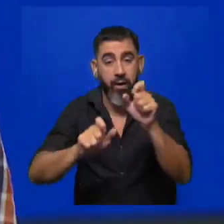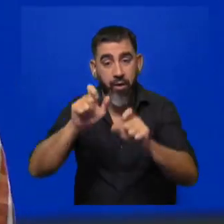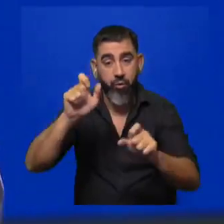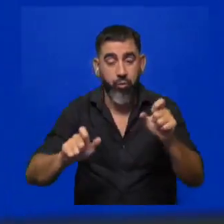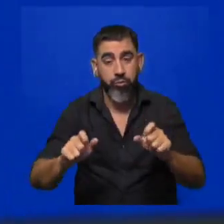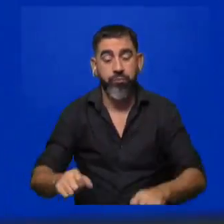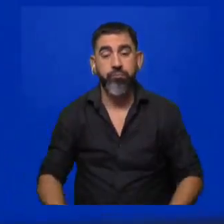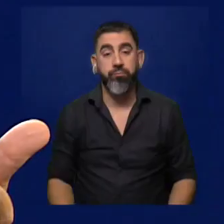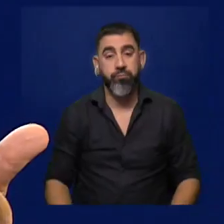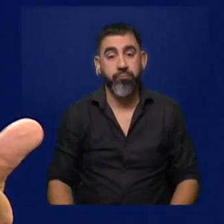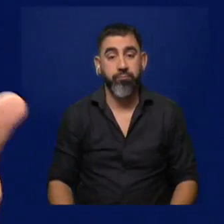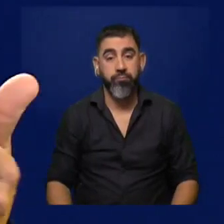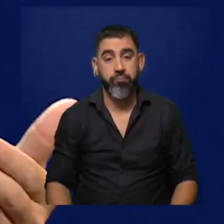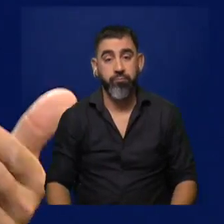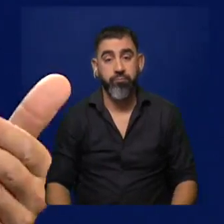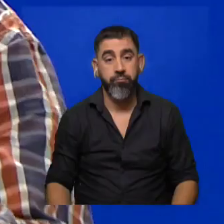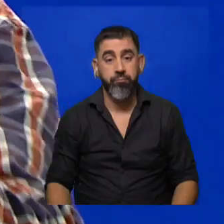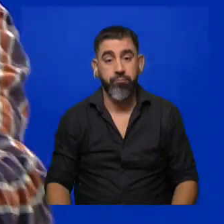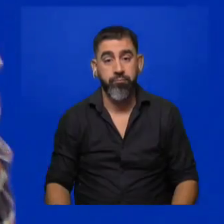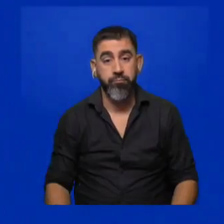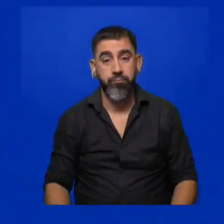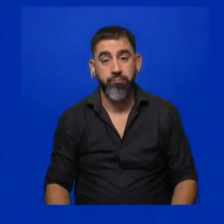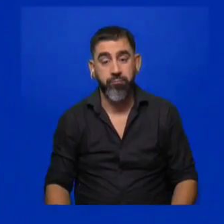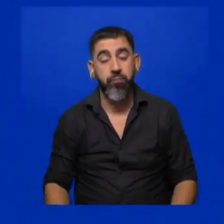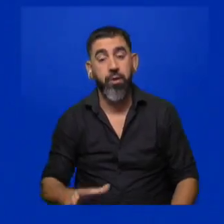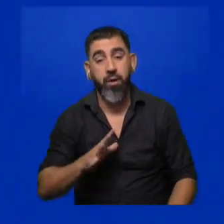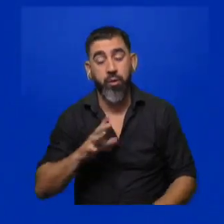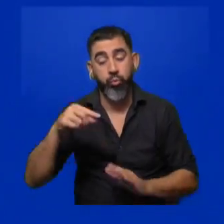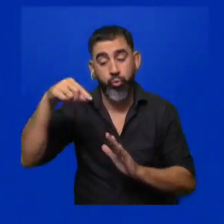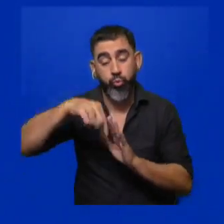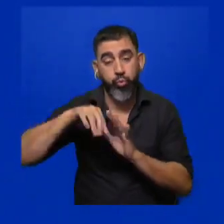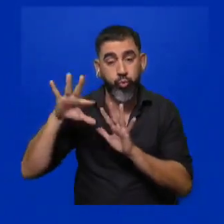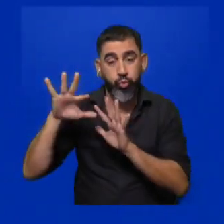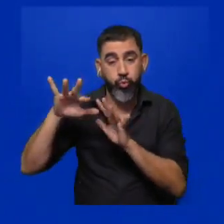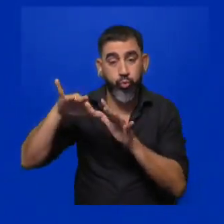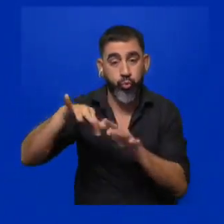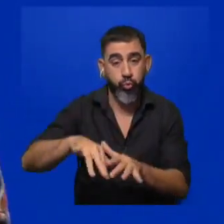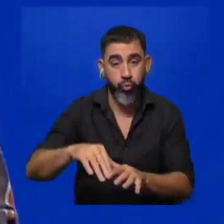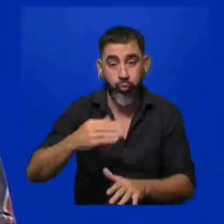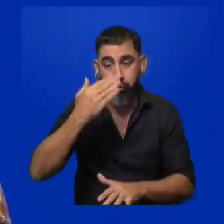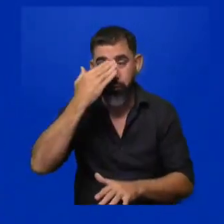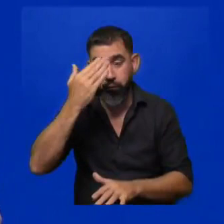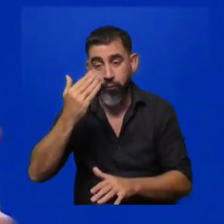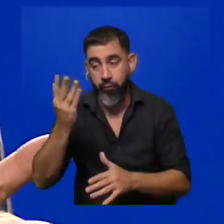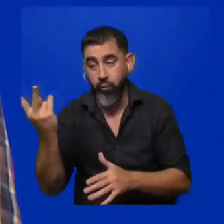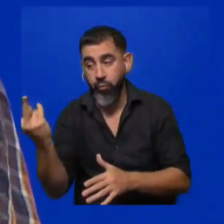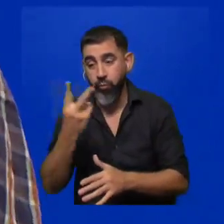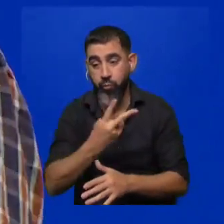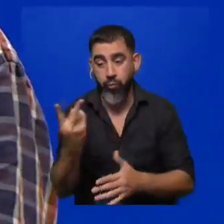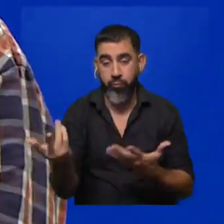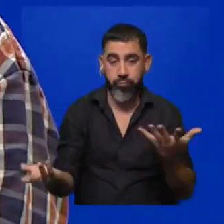decir, entonces, que acompaña el exactamente, flebótomo. entonces se venían yendo hasta el sur y los tenías enfrente de los dos lados,